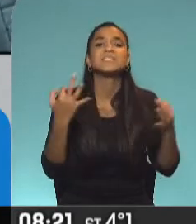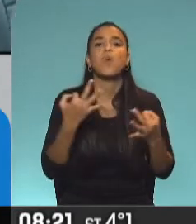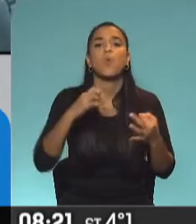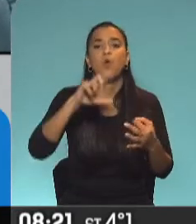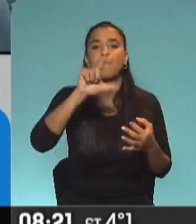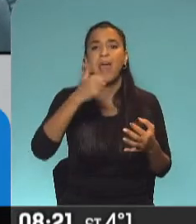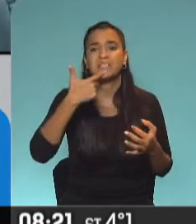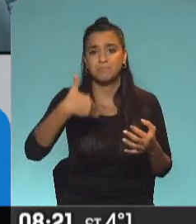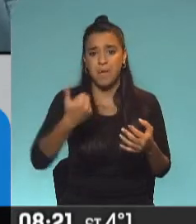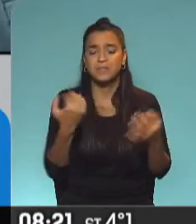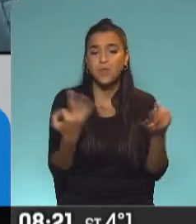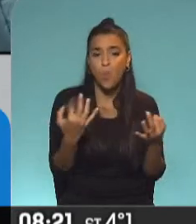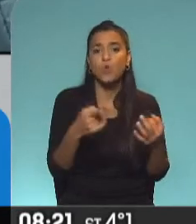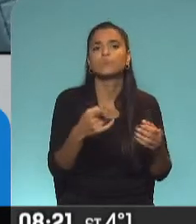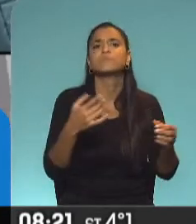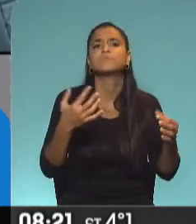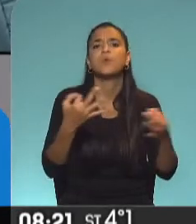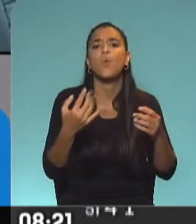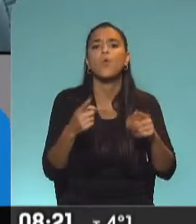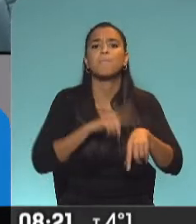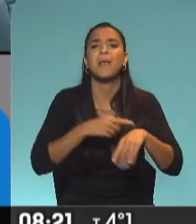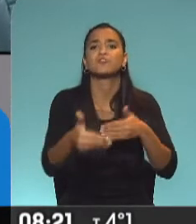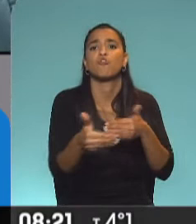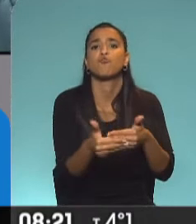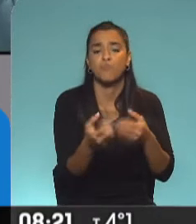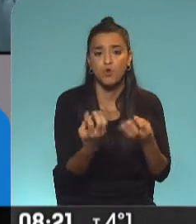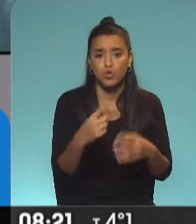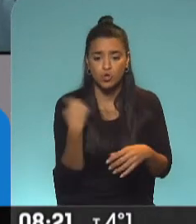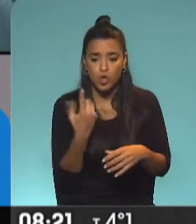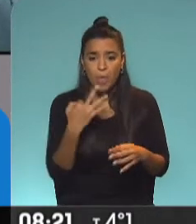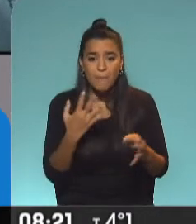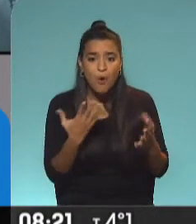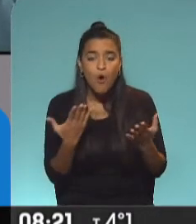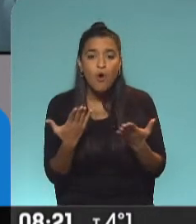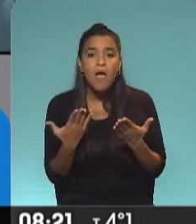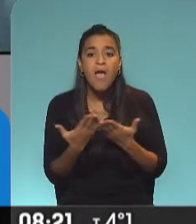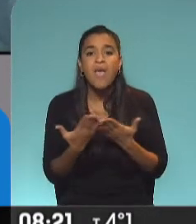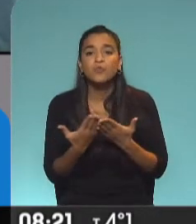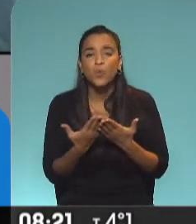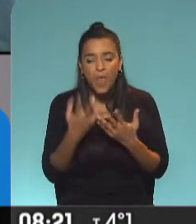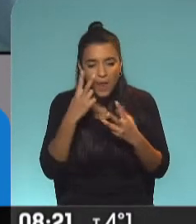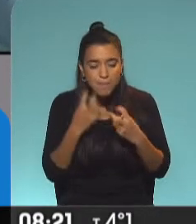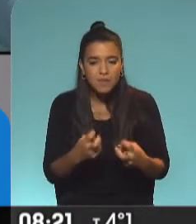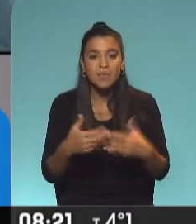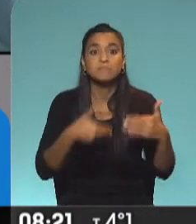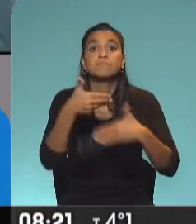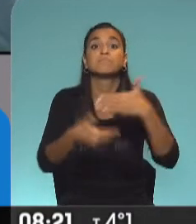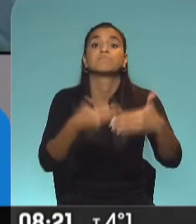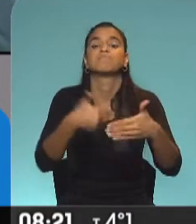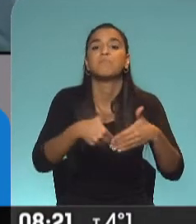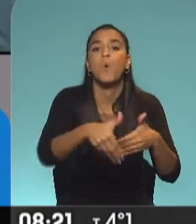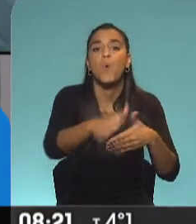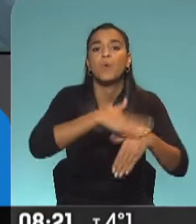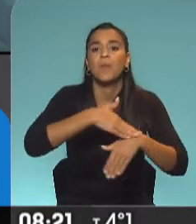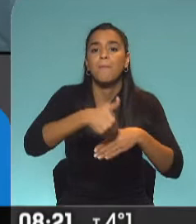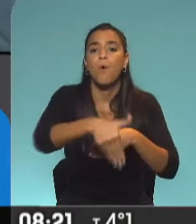plasma, y yo agregaría que es seguro a corto plazo, porque nosotros tenemos que estudiar las complicaciones que uno puede tener a largo plazo, y